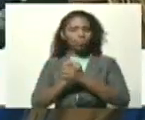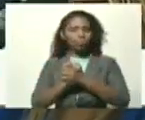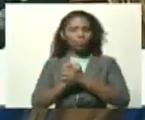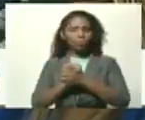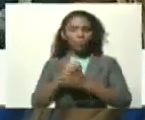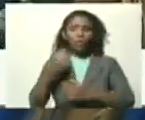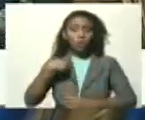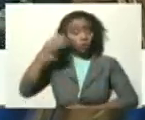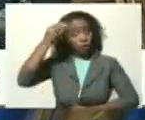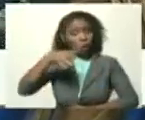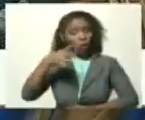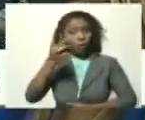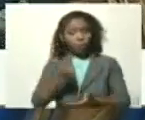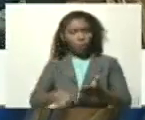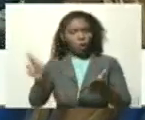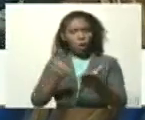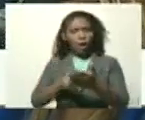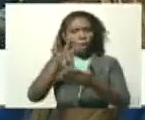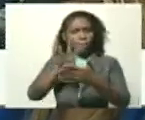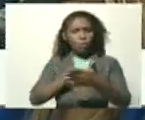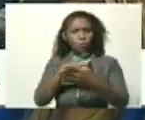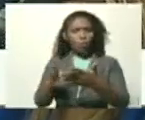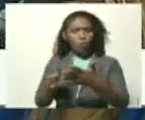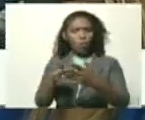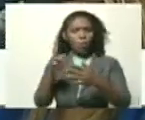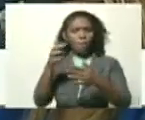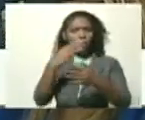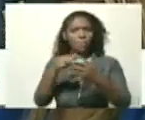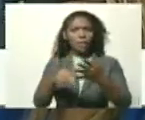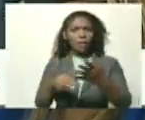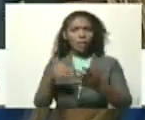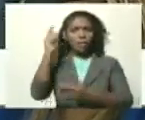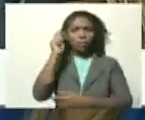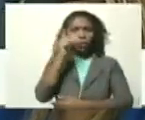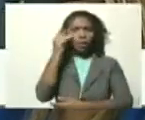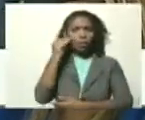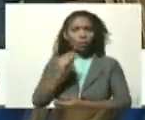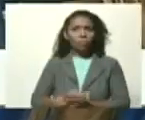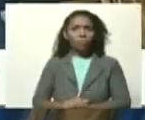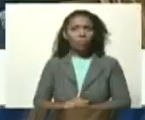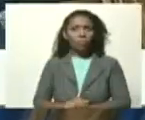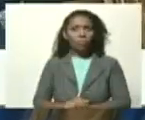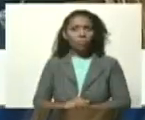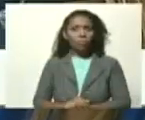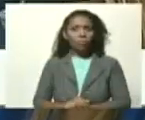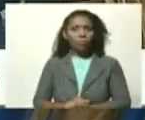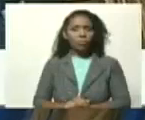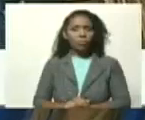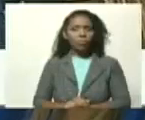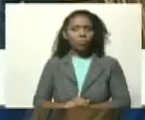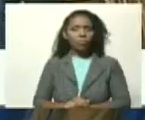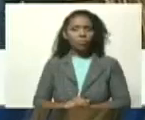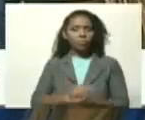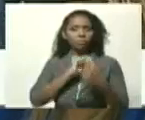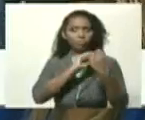Creo que tenemos que repasar las matemáticas. Punto de orden, diputado. Disculpe, director de debate.